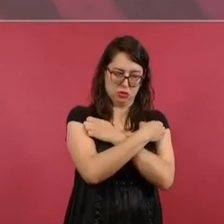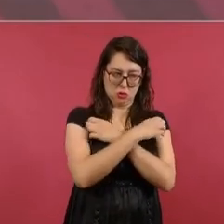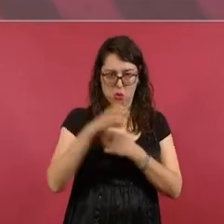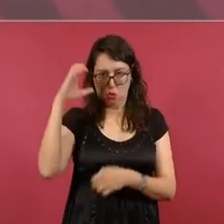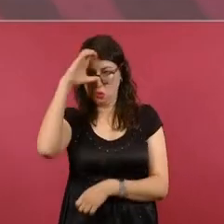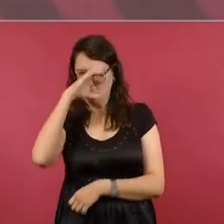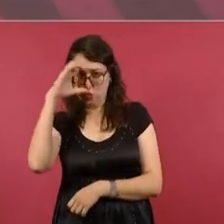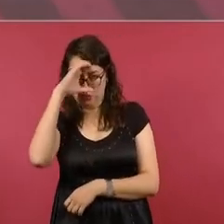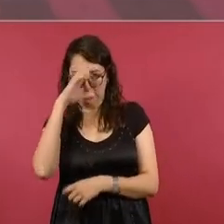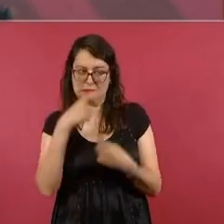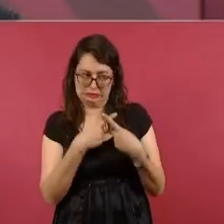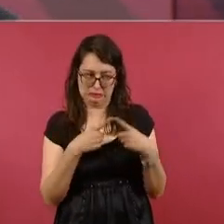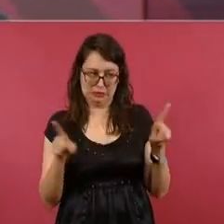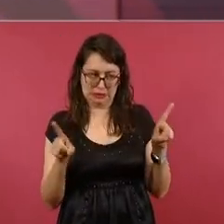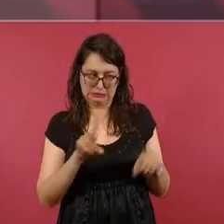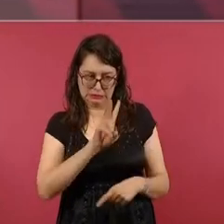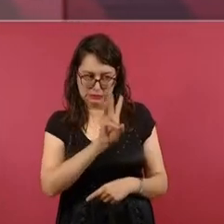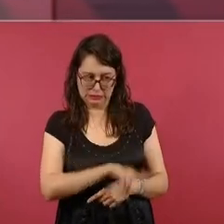cultura.